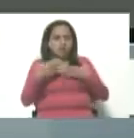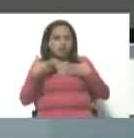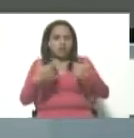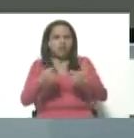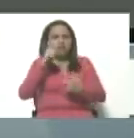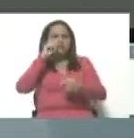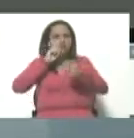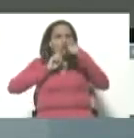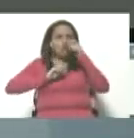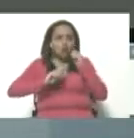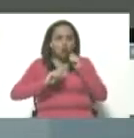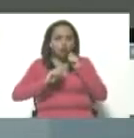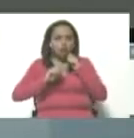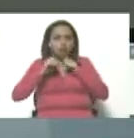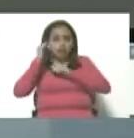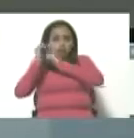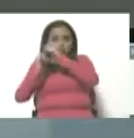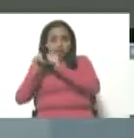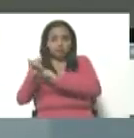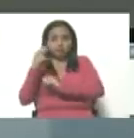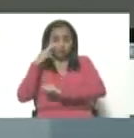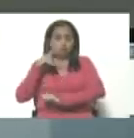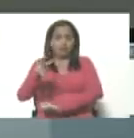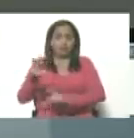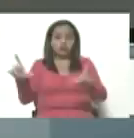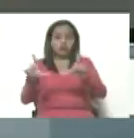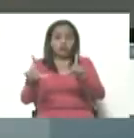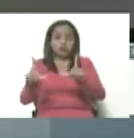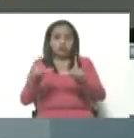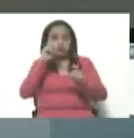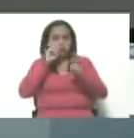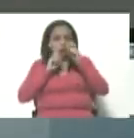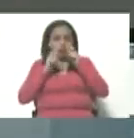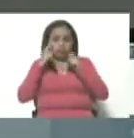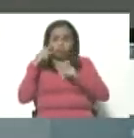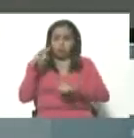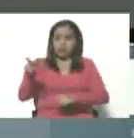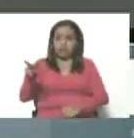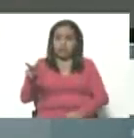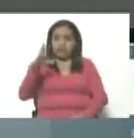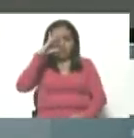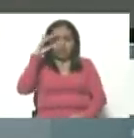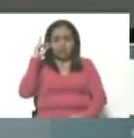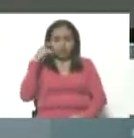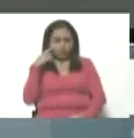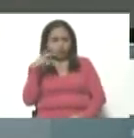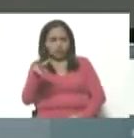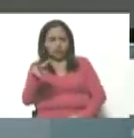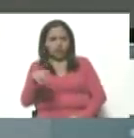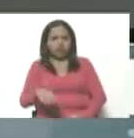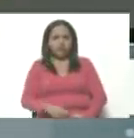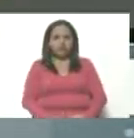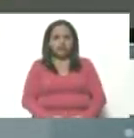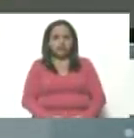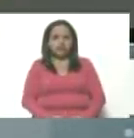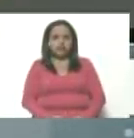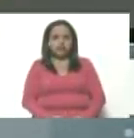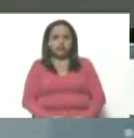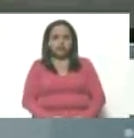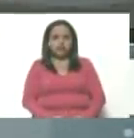lloró en vivo y directo, Cilia. Tú lo viste, ¿verdad, Delcy? En vivo y directo.